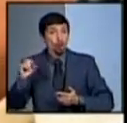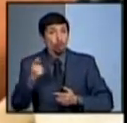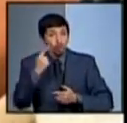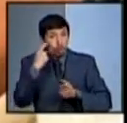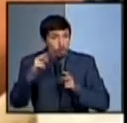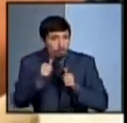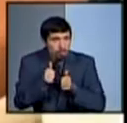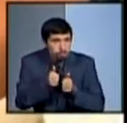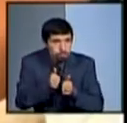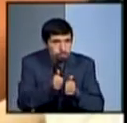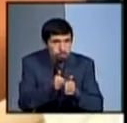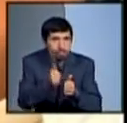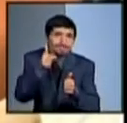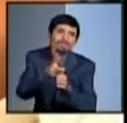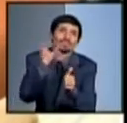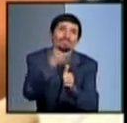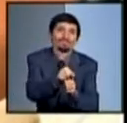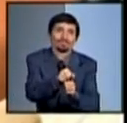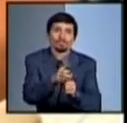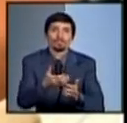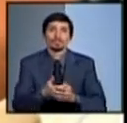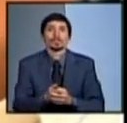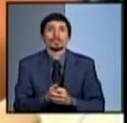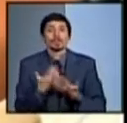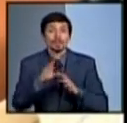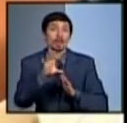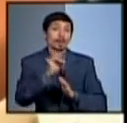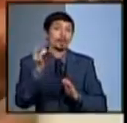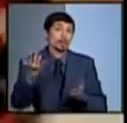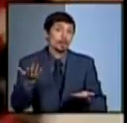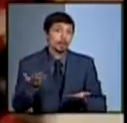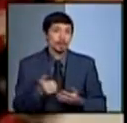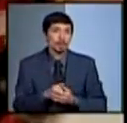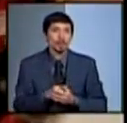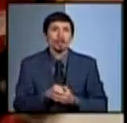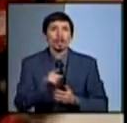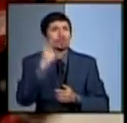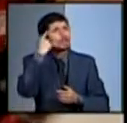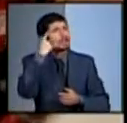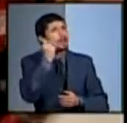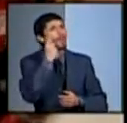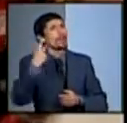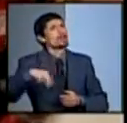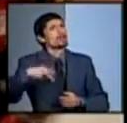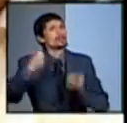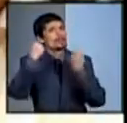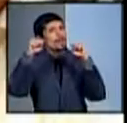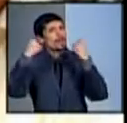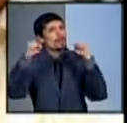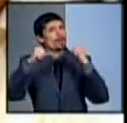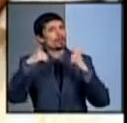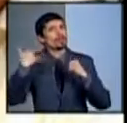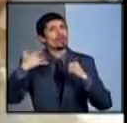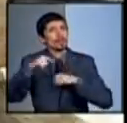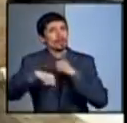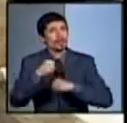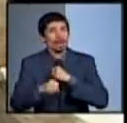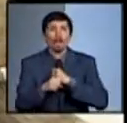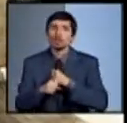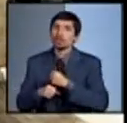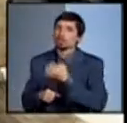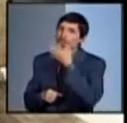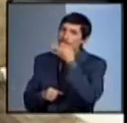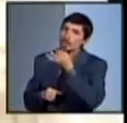era tarde o temprano iban a encontrarlo. ¿Cuál crees que ha sido la noticia deportiva más importante de este año?